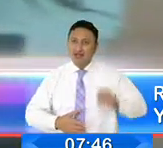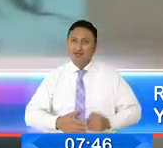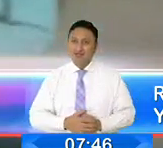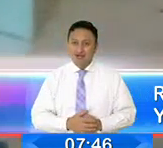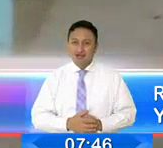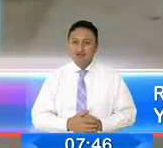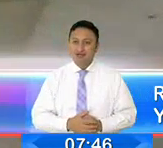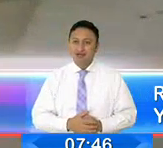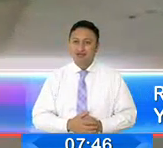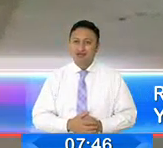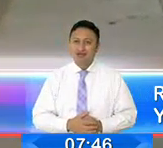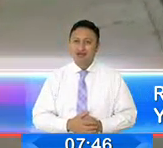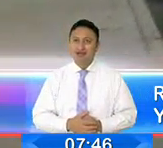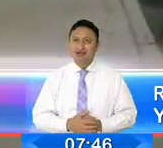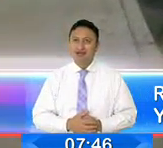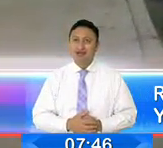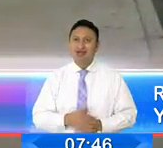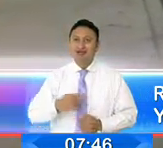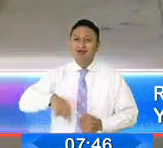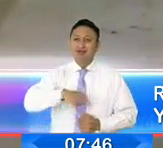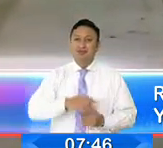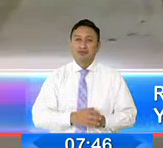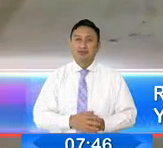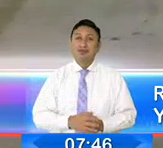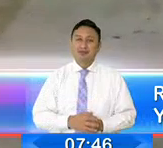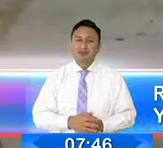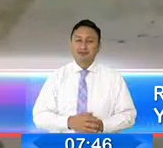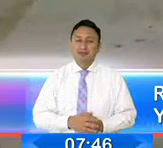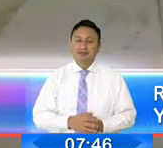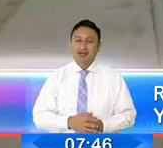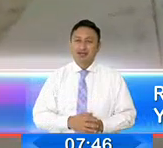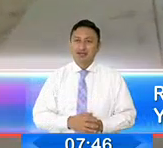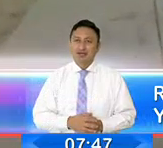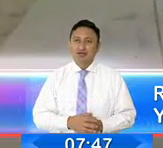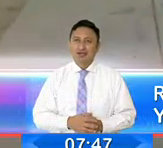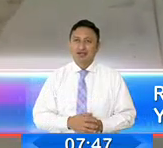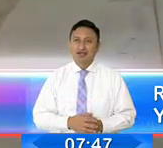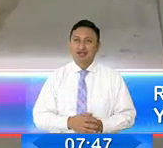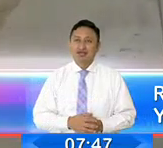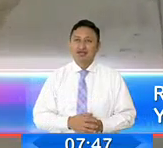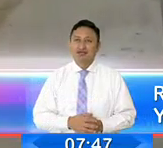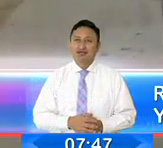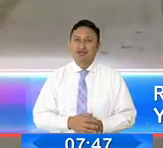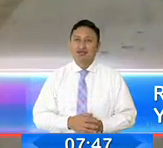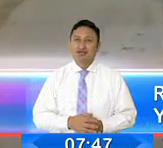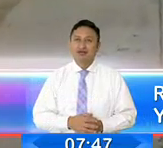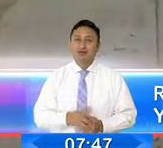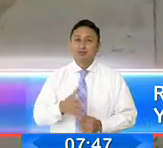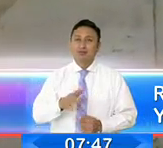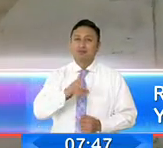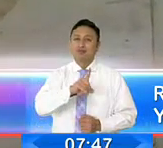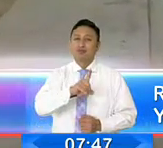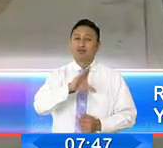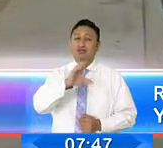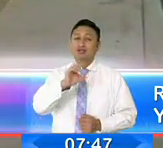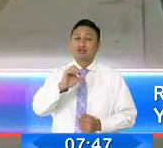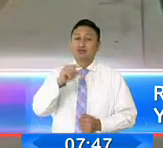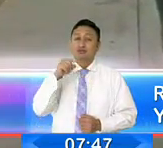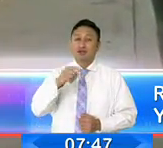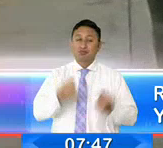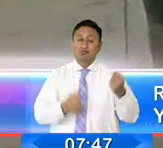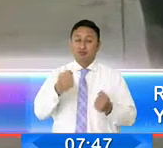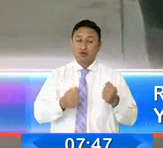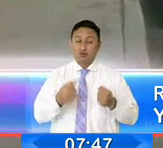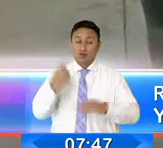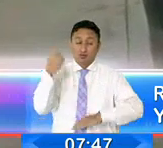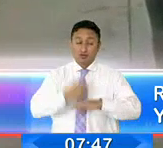puntos neurálgicos más importantes de la ciudad, donde hay un gran flujo de vehículos. Aproximadamente 100.000 vehículos pasan al